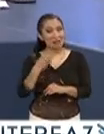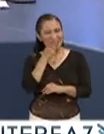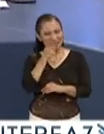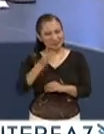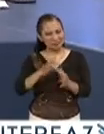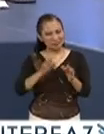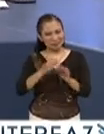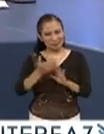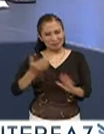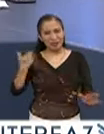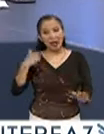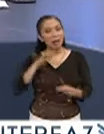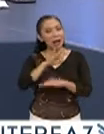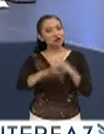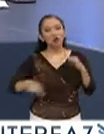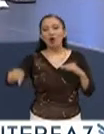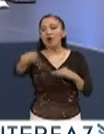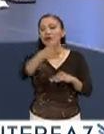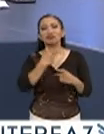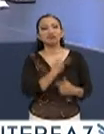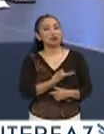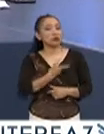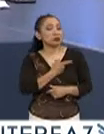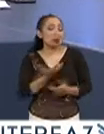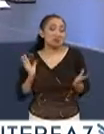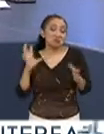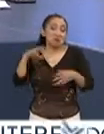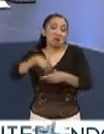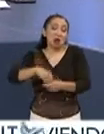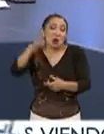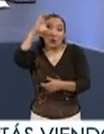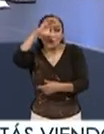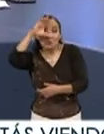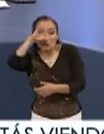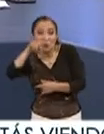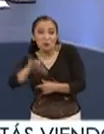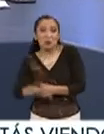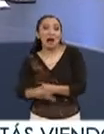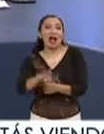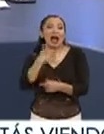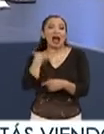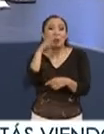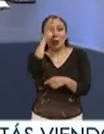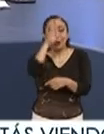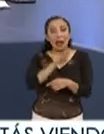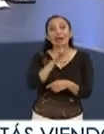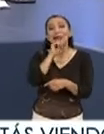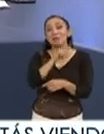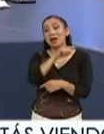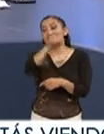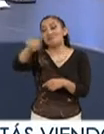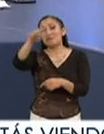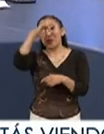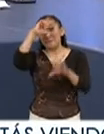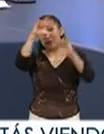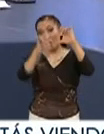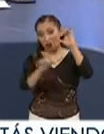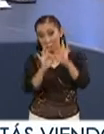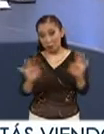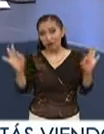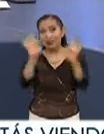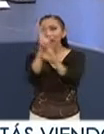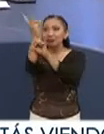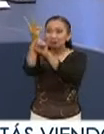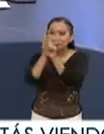bien lo describías, hay para todos los gustos, se integra muy bien la cultura de Coahuila y también del resto del país con